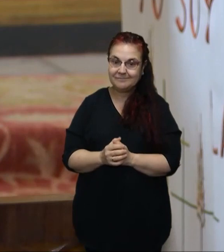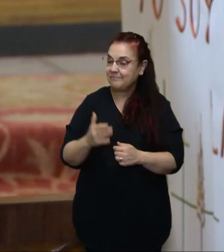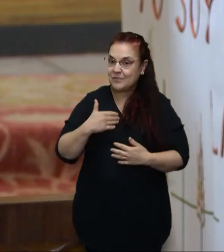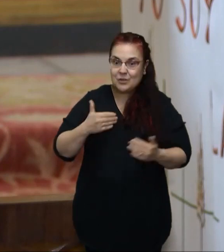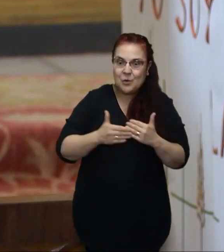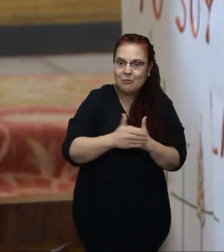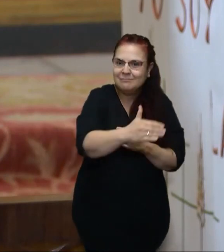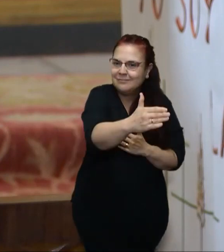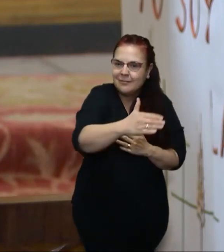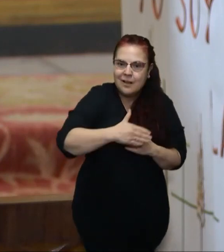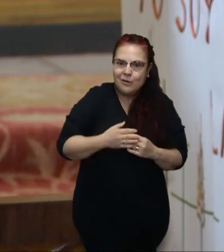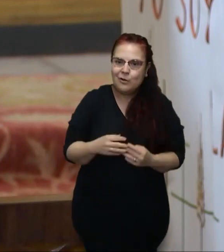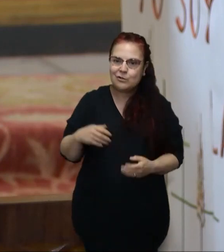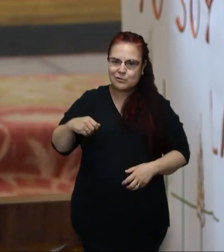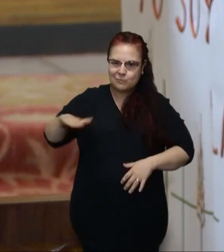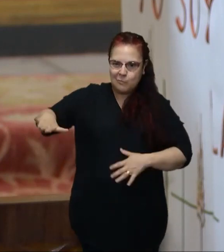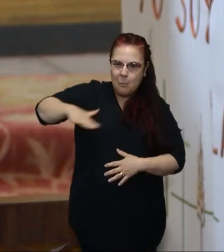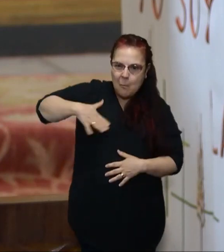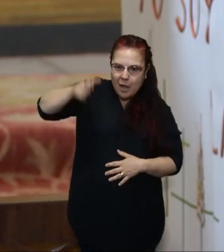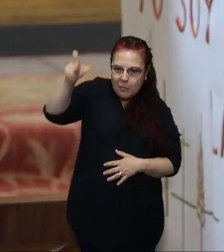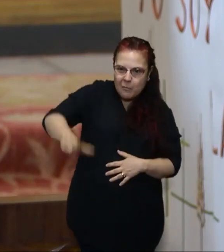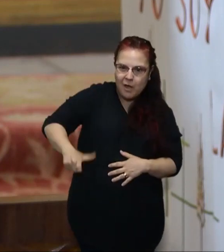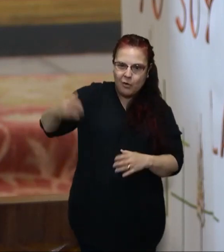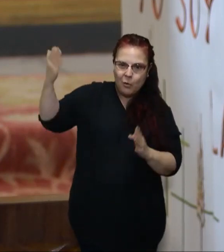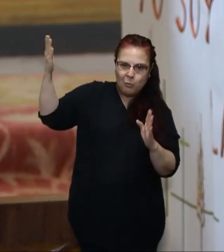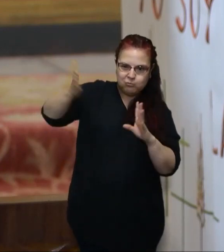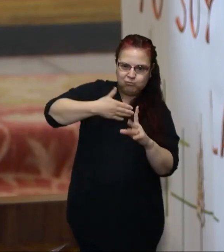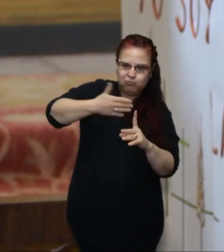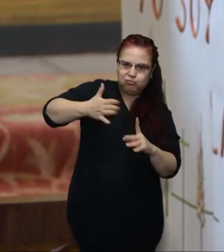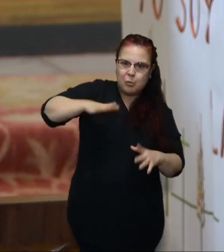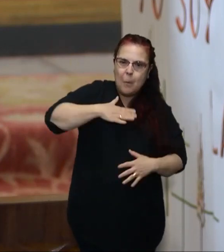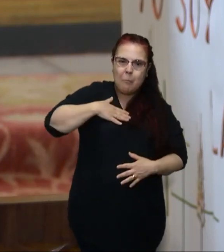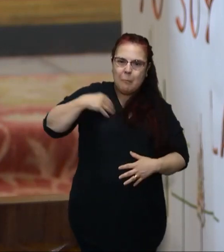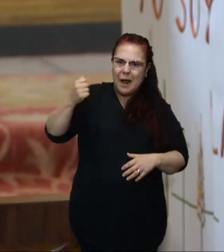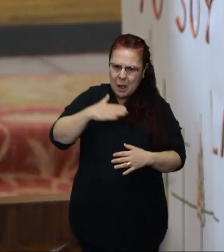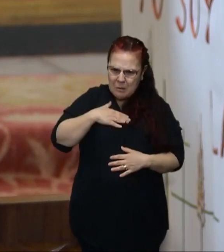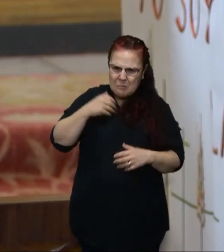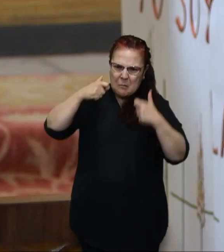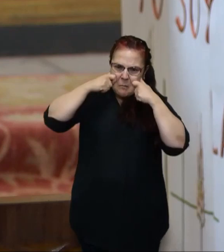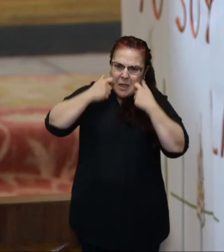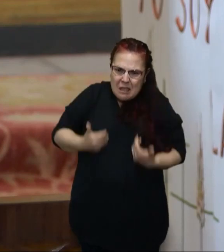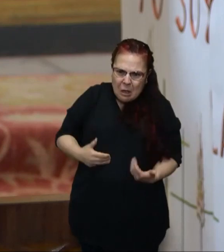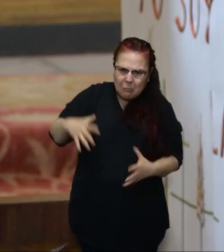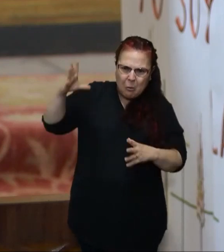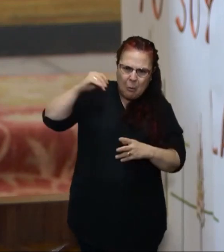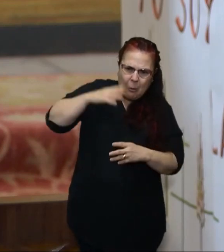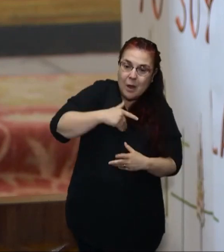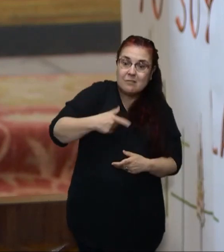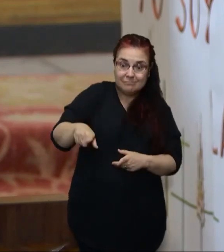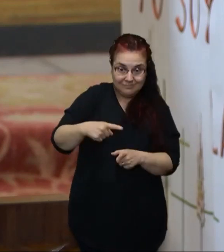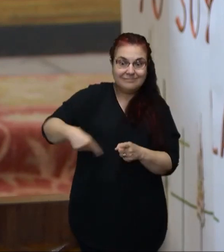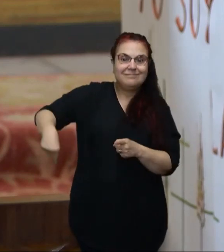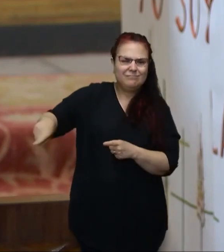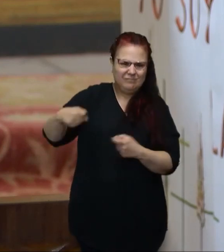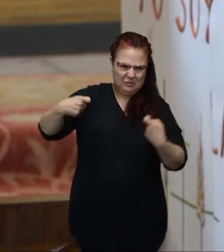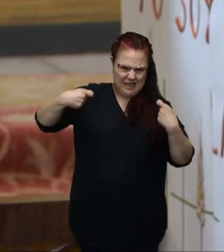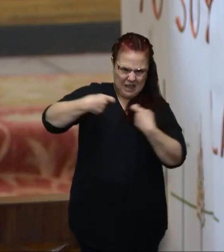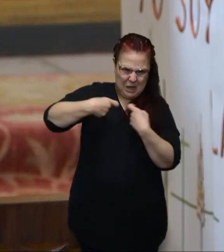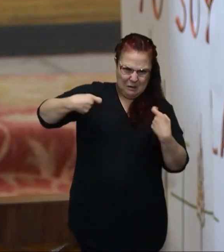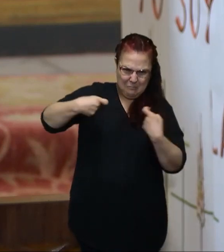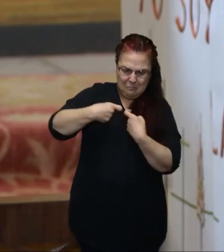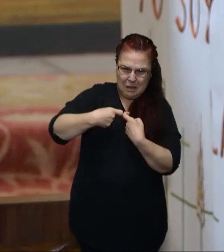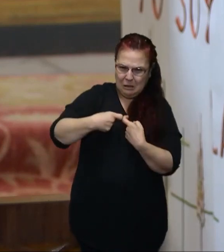Cuando me asaltan los malvados para devorar mi carne, ellos, enemigos